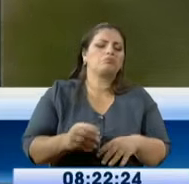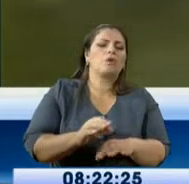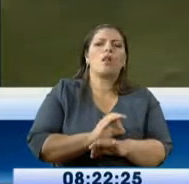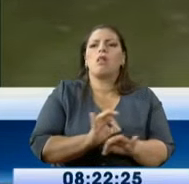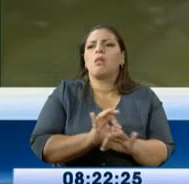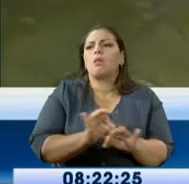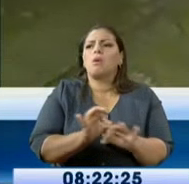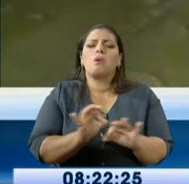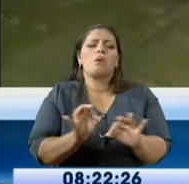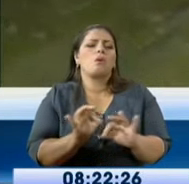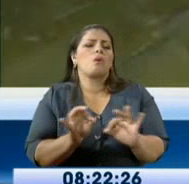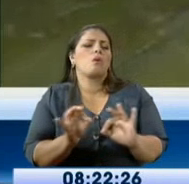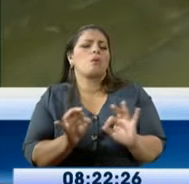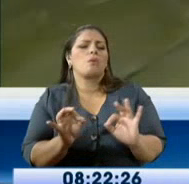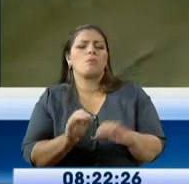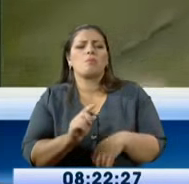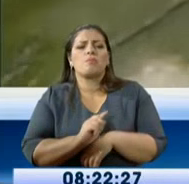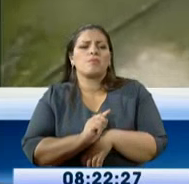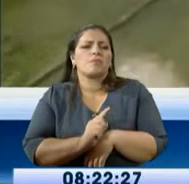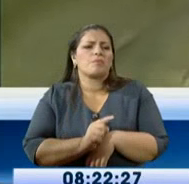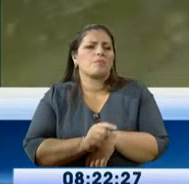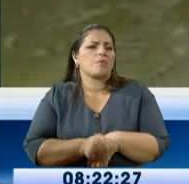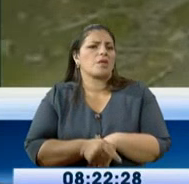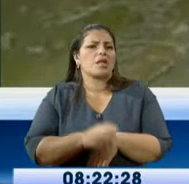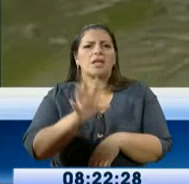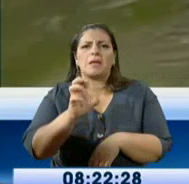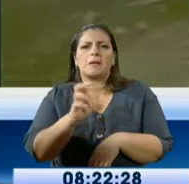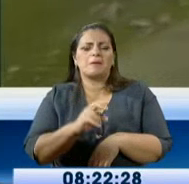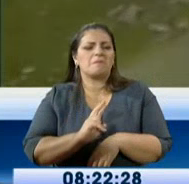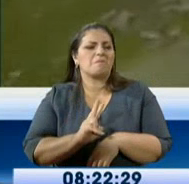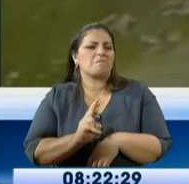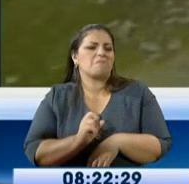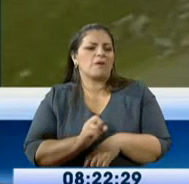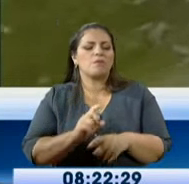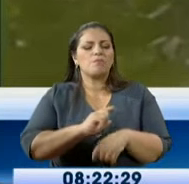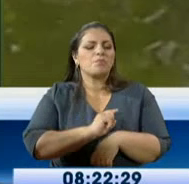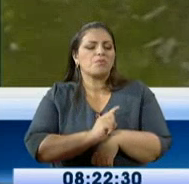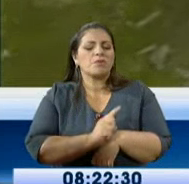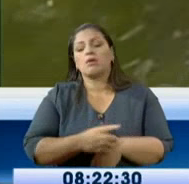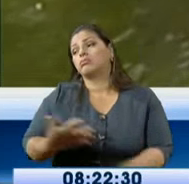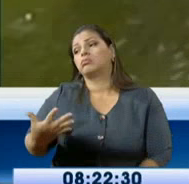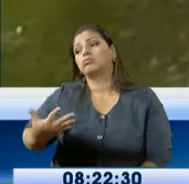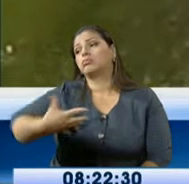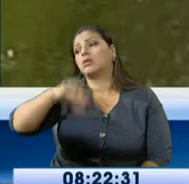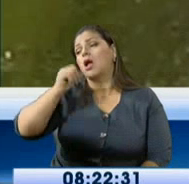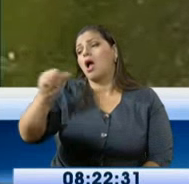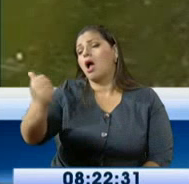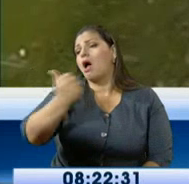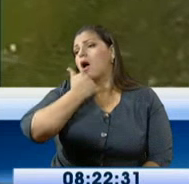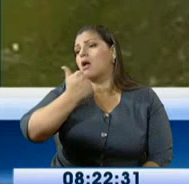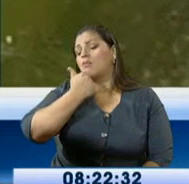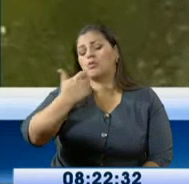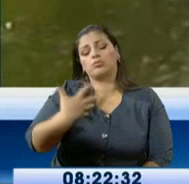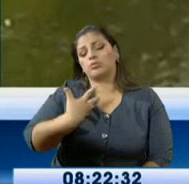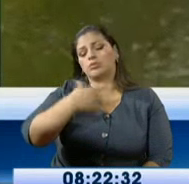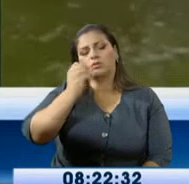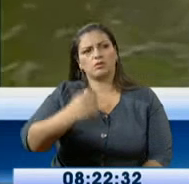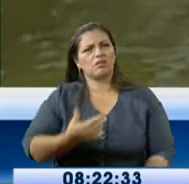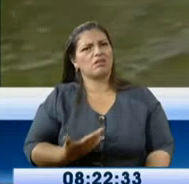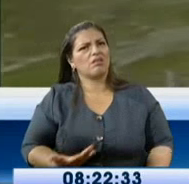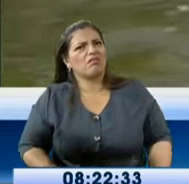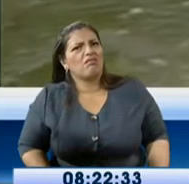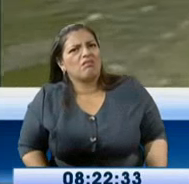unos 20 o 15 minutos y se van. En esos momentos tienen que ir a almorzar, que ya es hora de retirarse, entonces de lo cual están jugando con nosotros